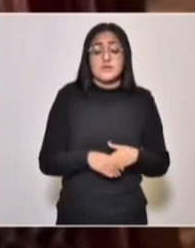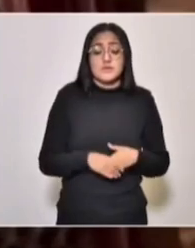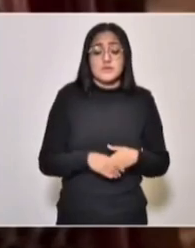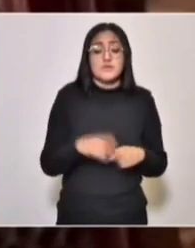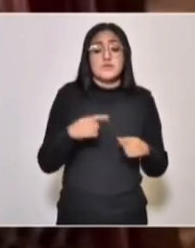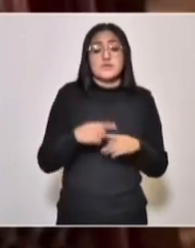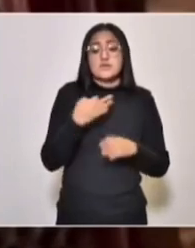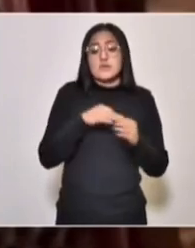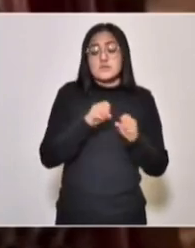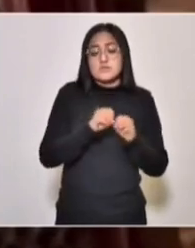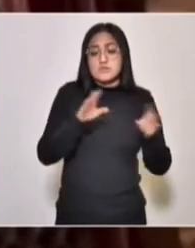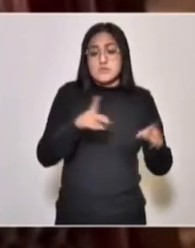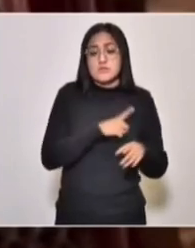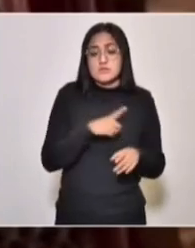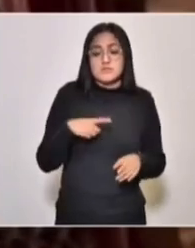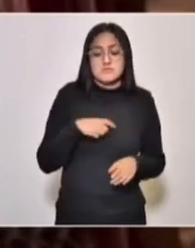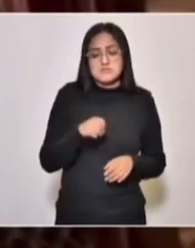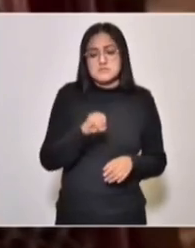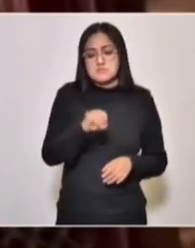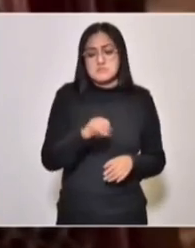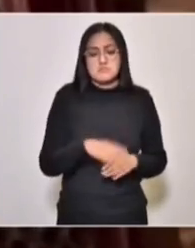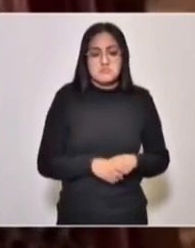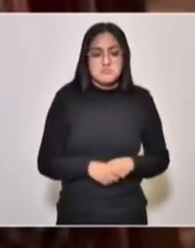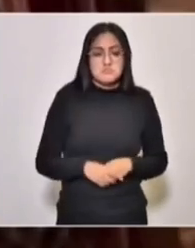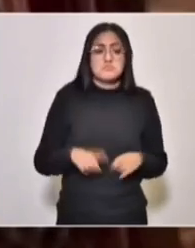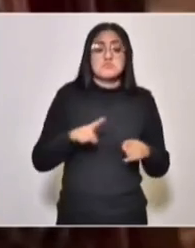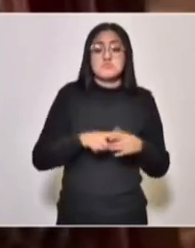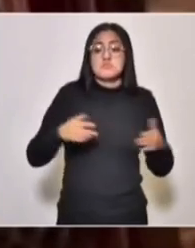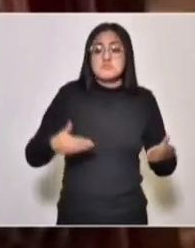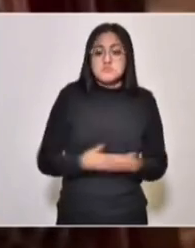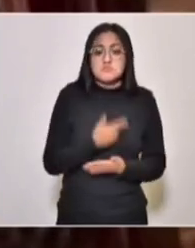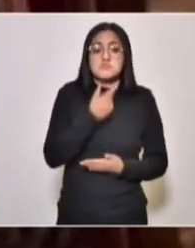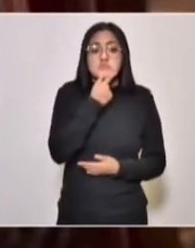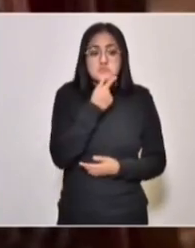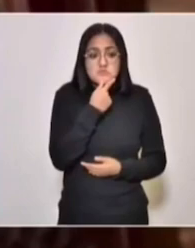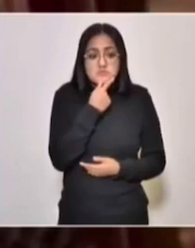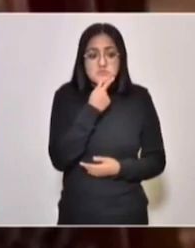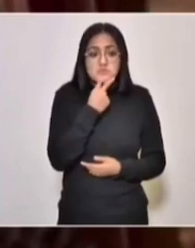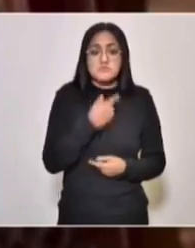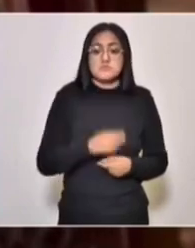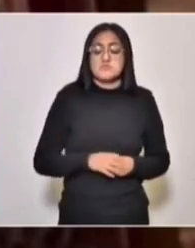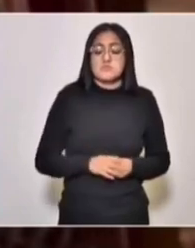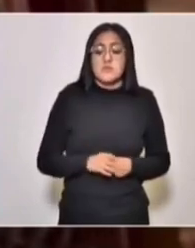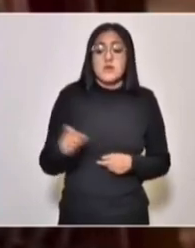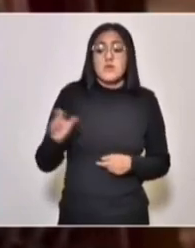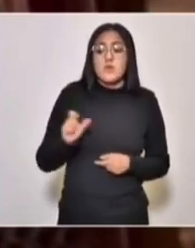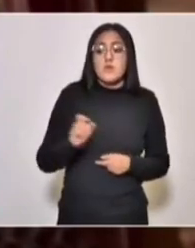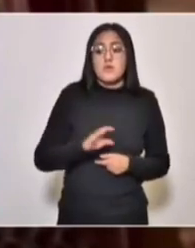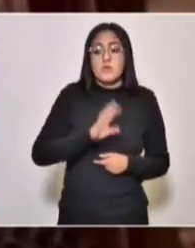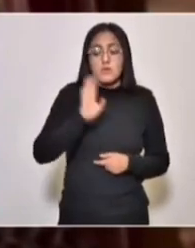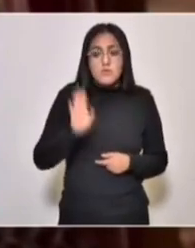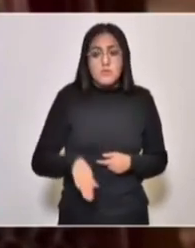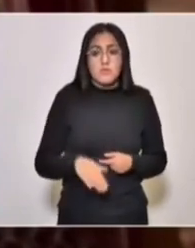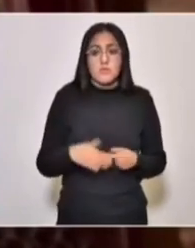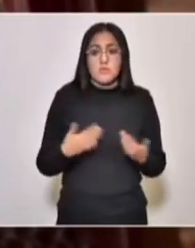todos los detalles. ¿Dónde nació el niño? ¿Cuándo